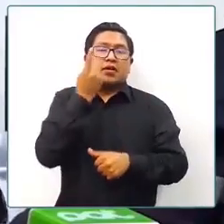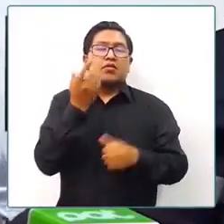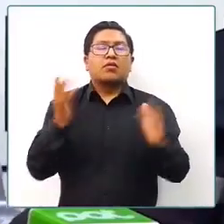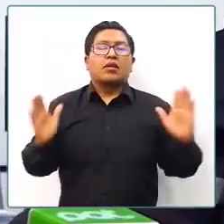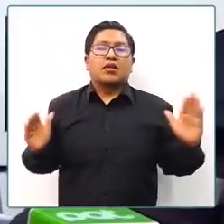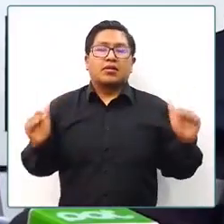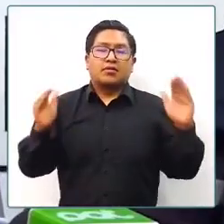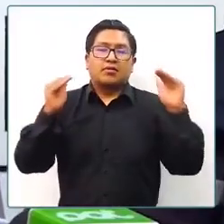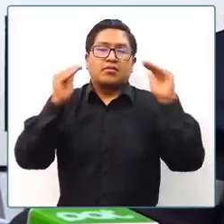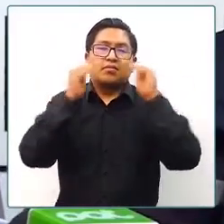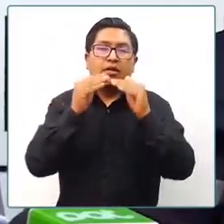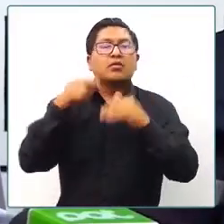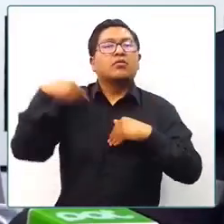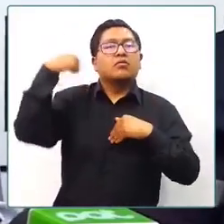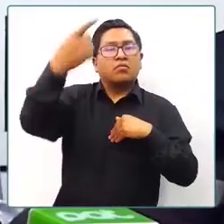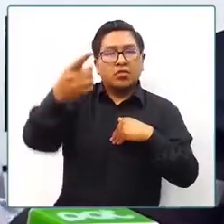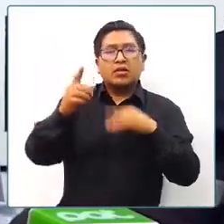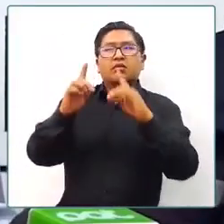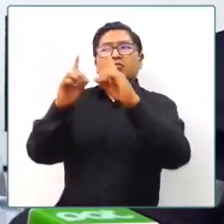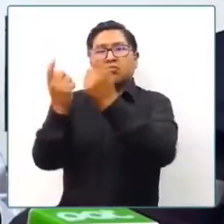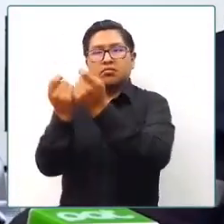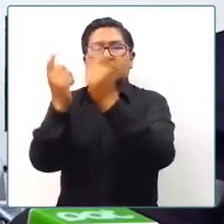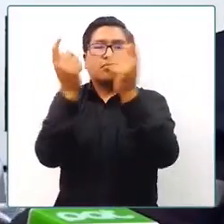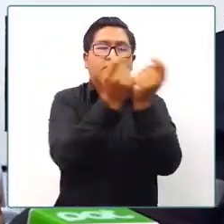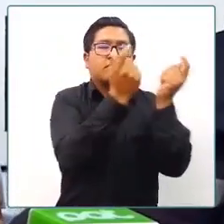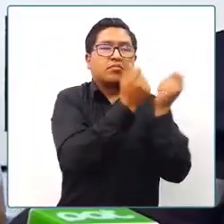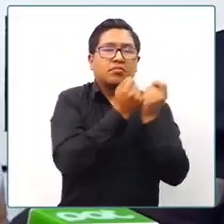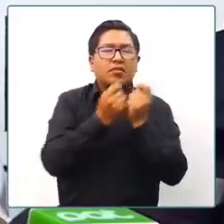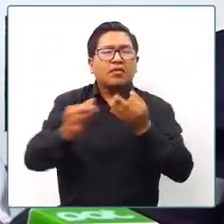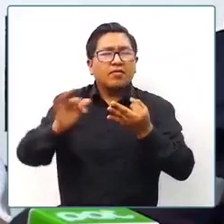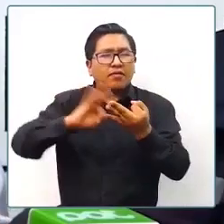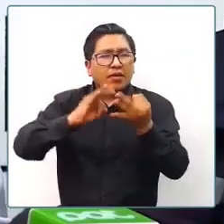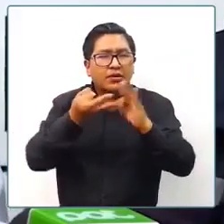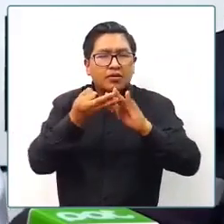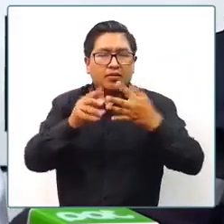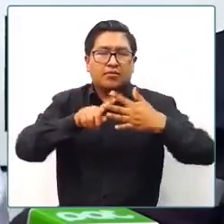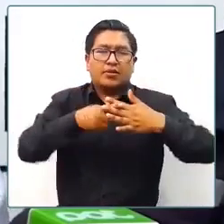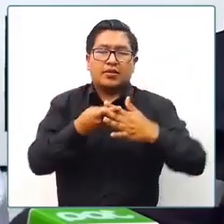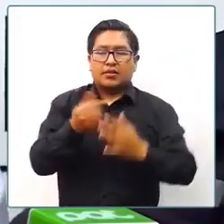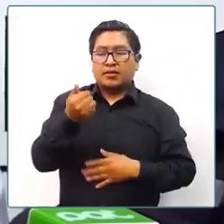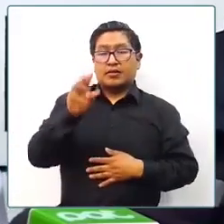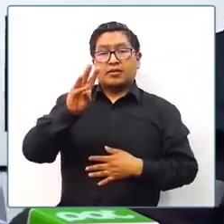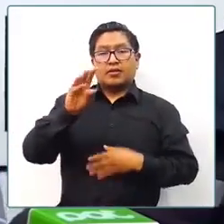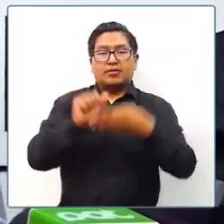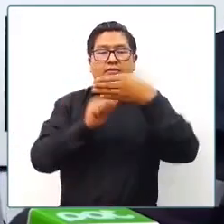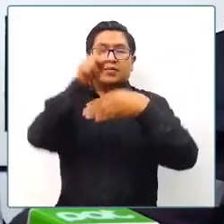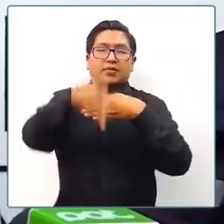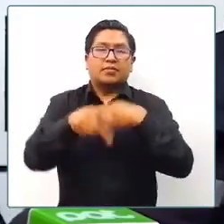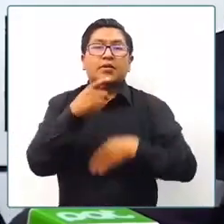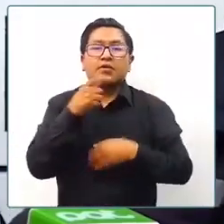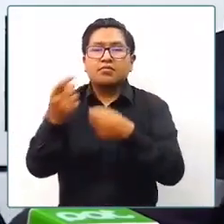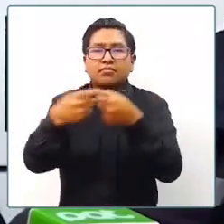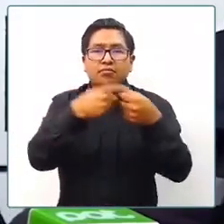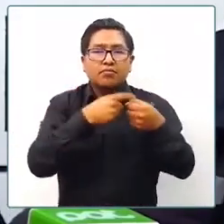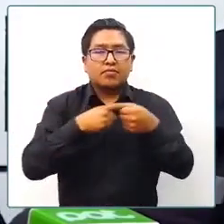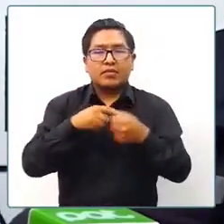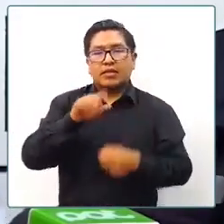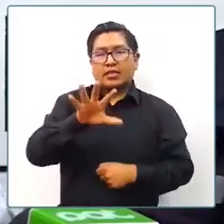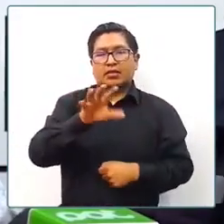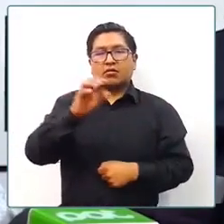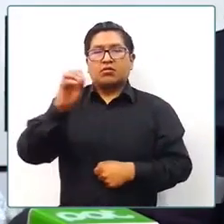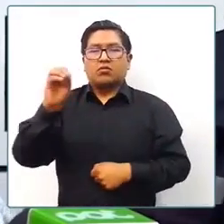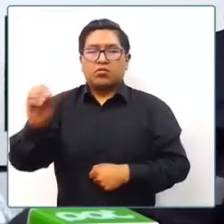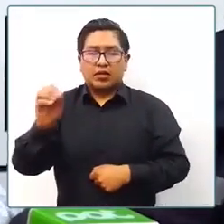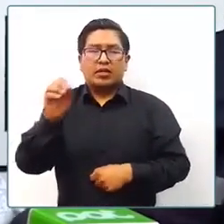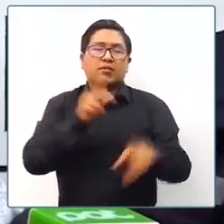en el Departamento de La Paz este 16 de septiembre con la participación de 50 personas